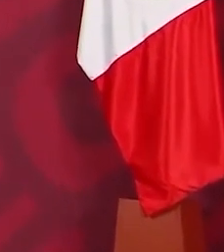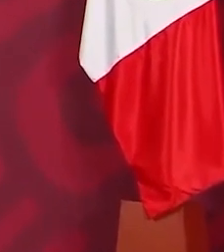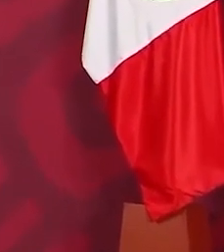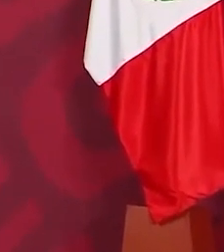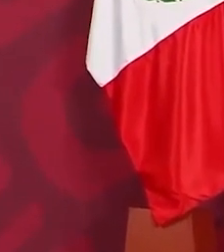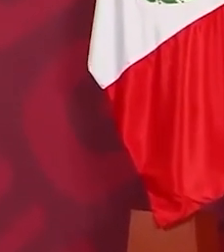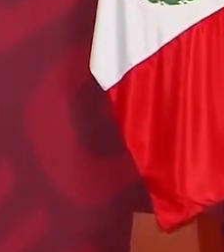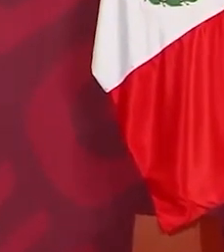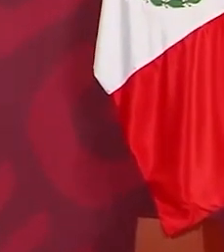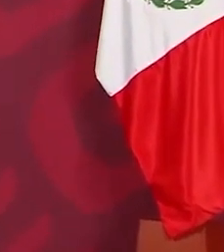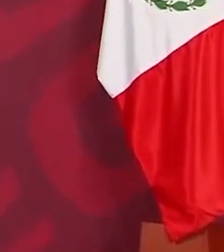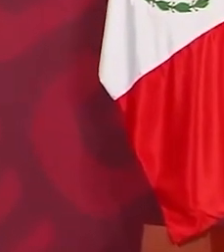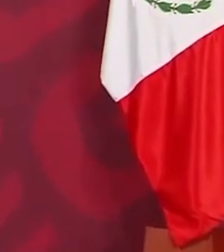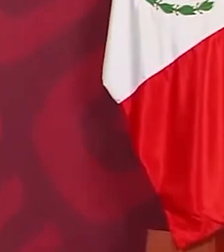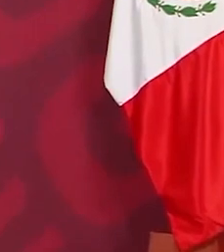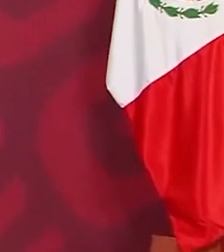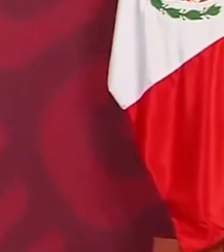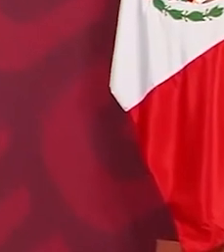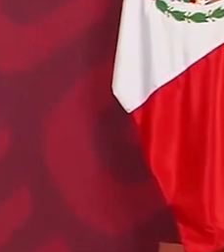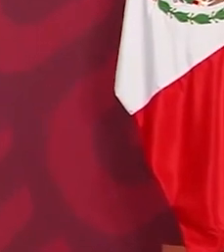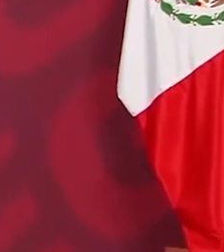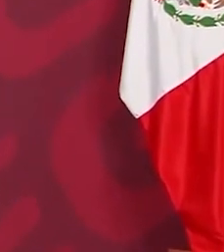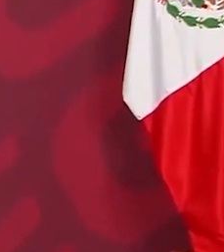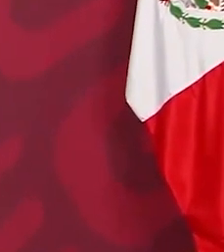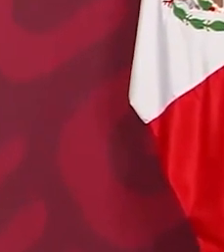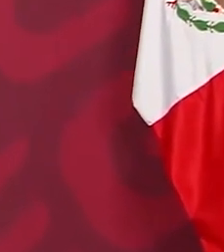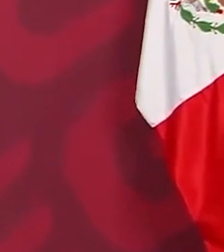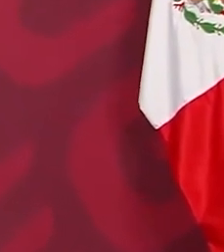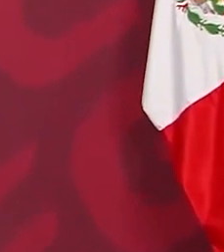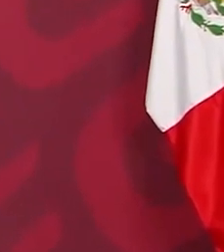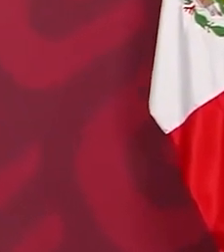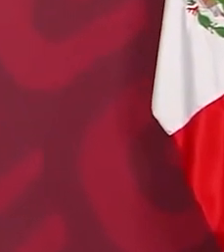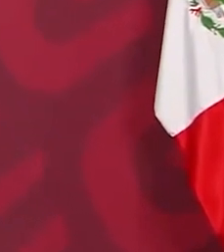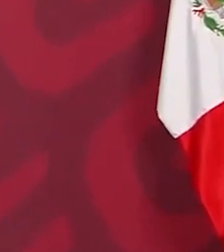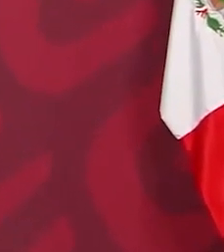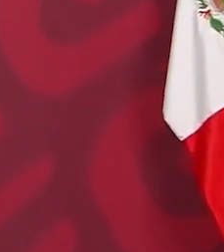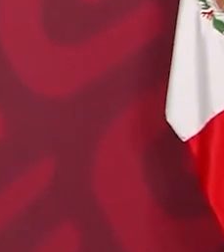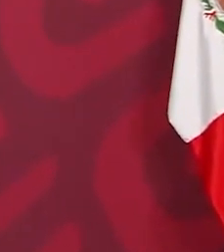tenía mucha fuerza el movimiento ferrocarrilero, el movimiento obrero.